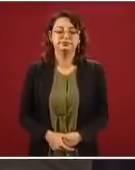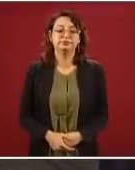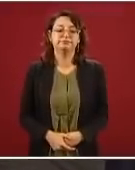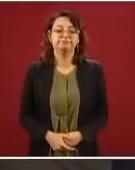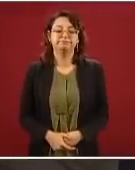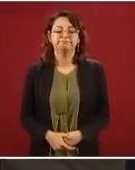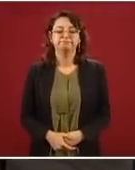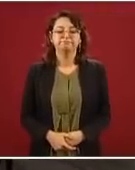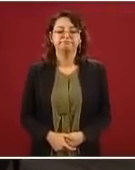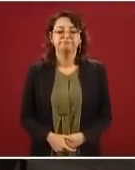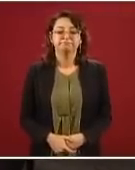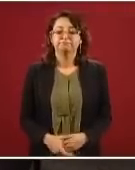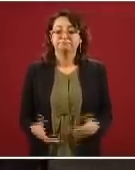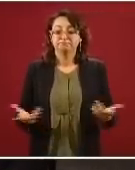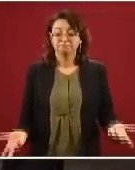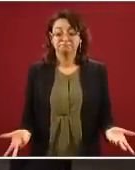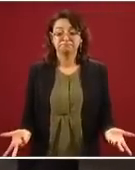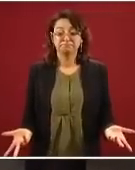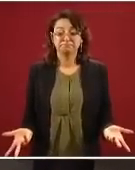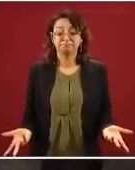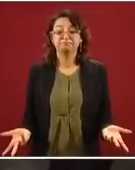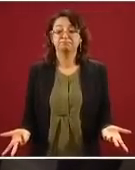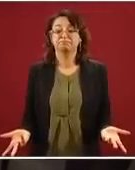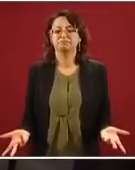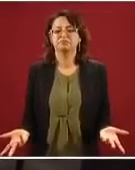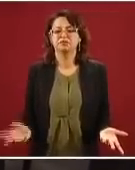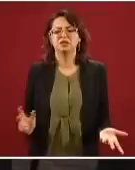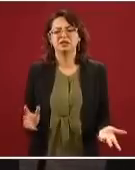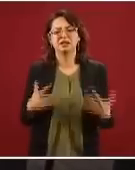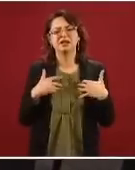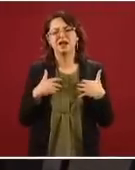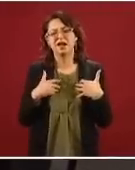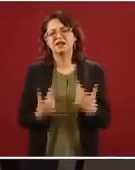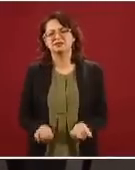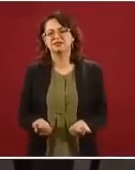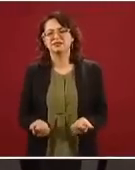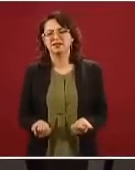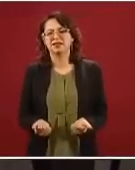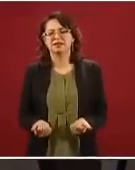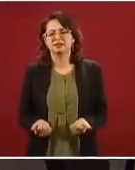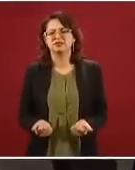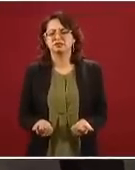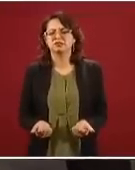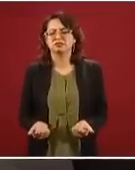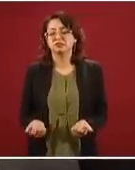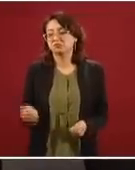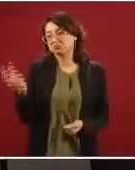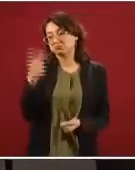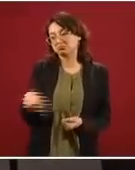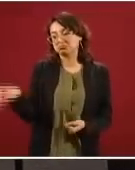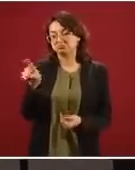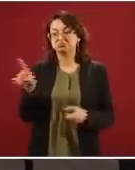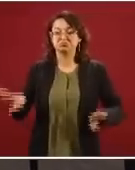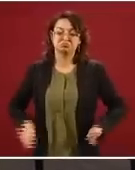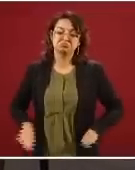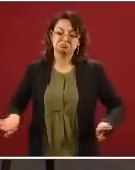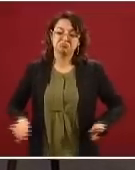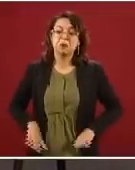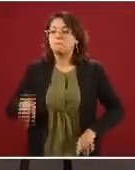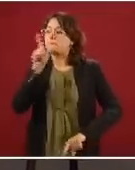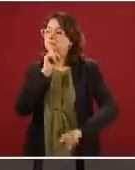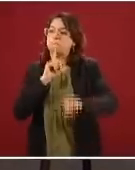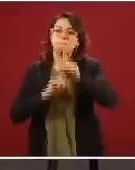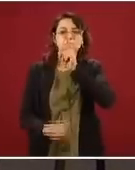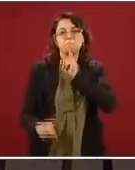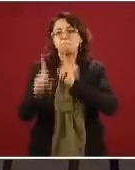Entonces, entiendo que exista esa postura de distorsionar las